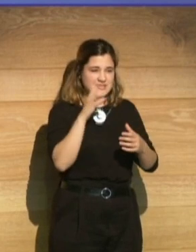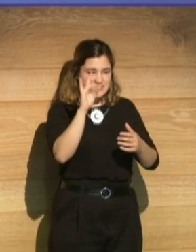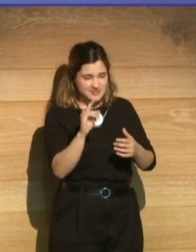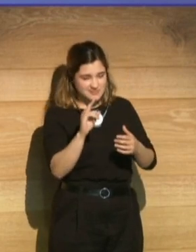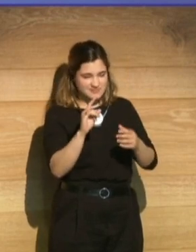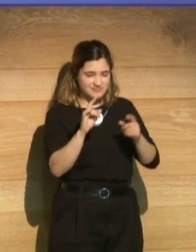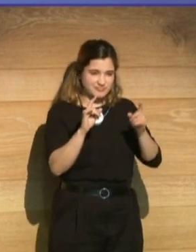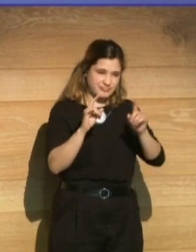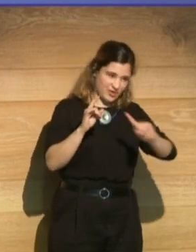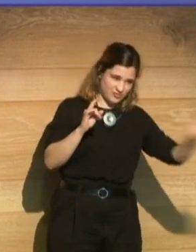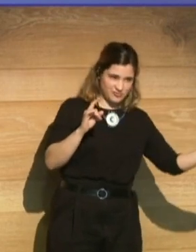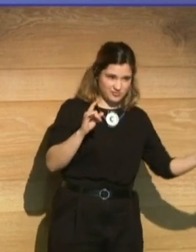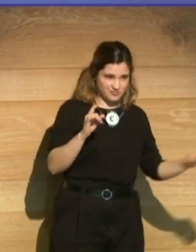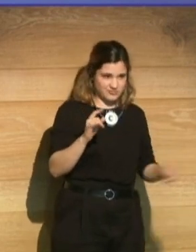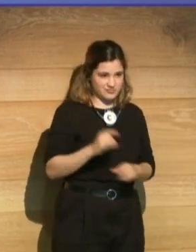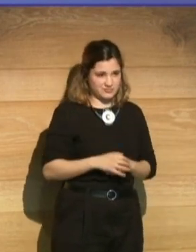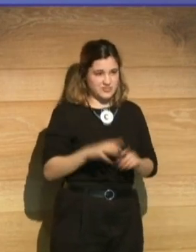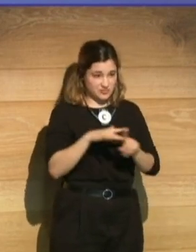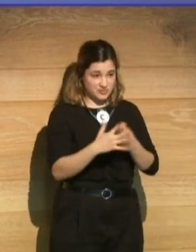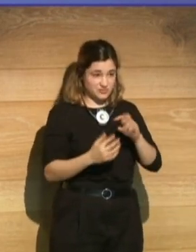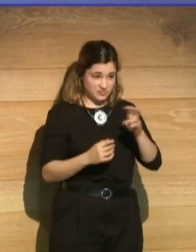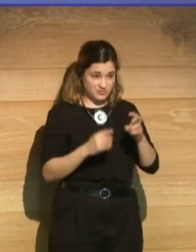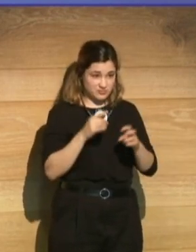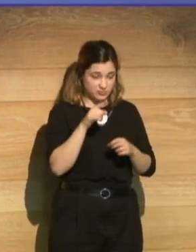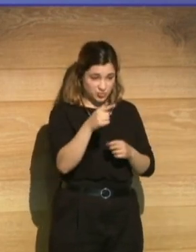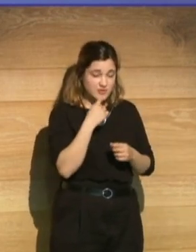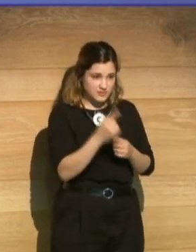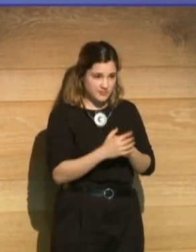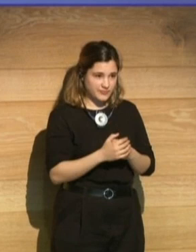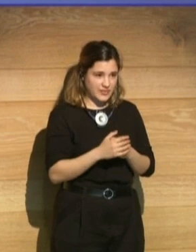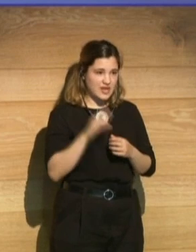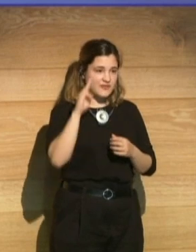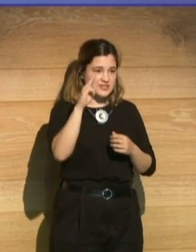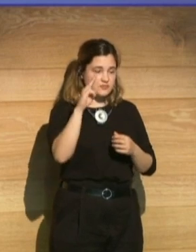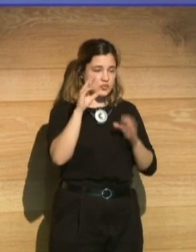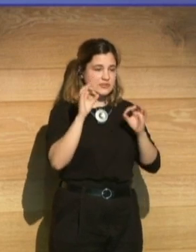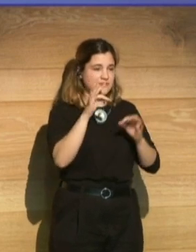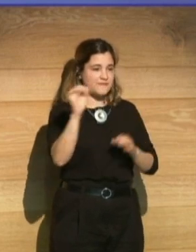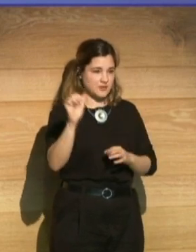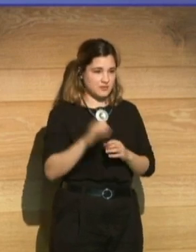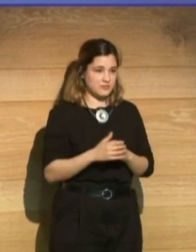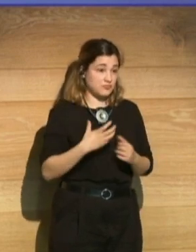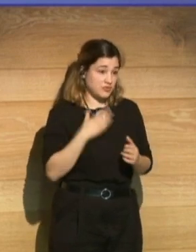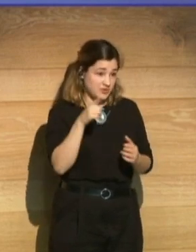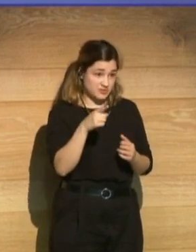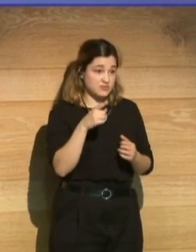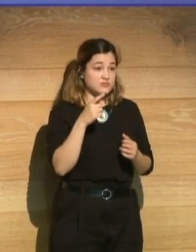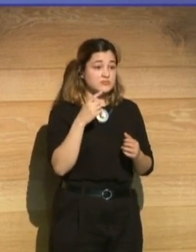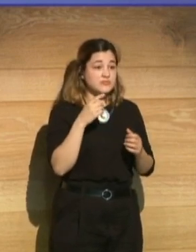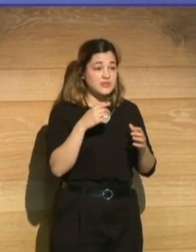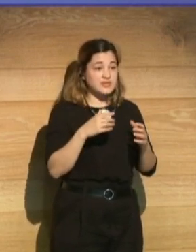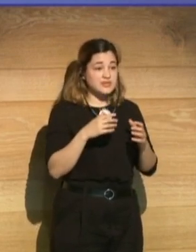esto, niegas todo lo demás. Y en otro momento dice, el fascismo es una fe. Y quizá eso es otra de las cosas que haga que